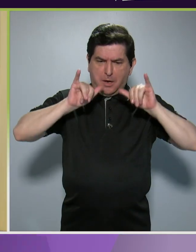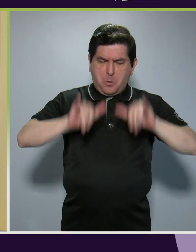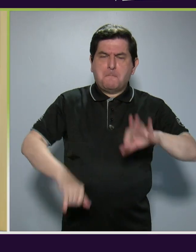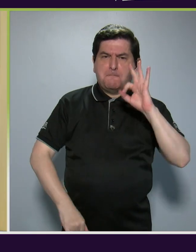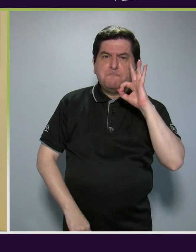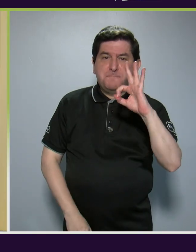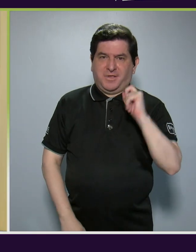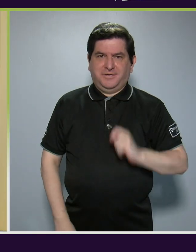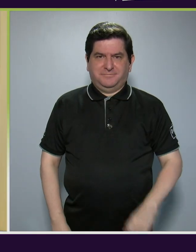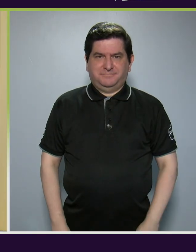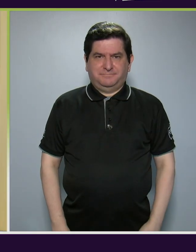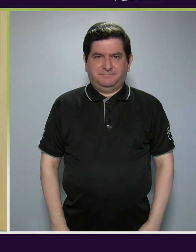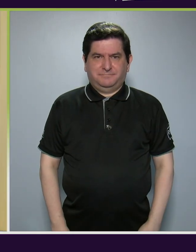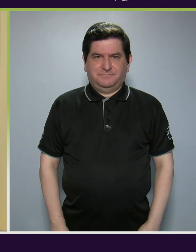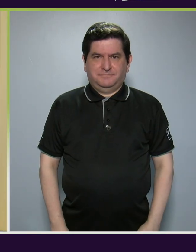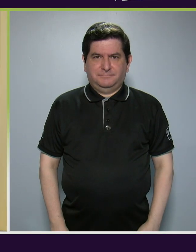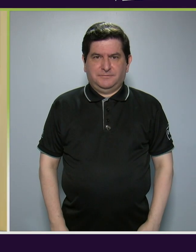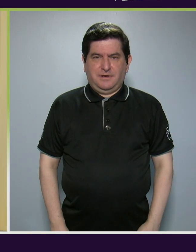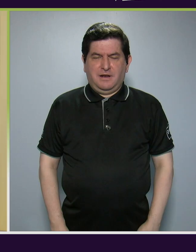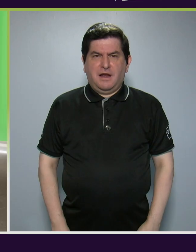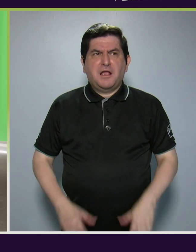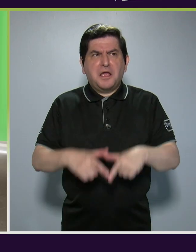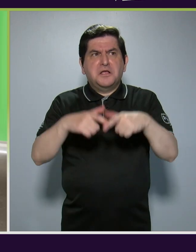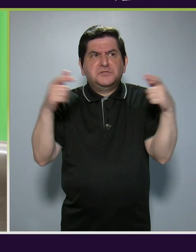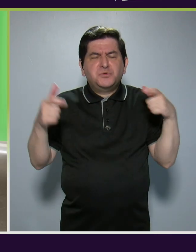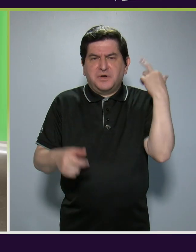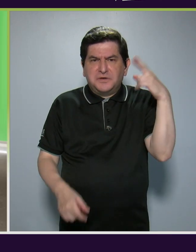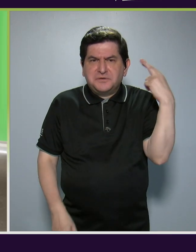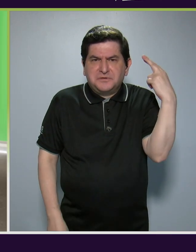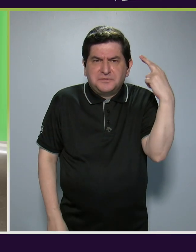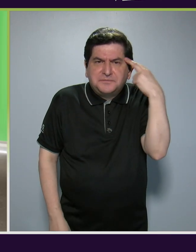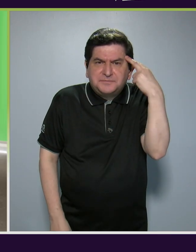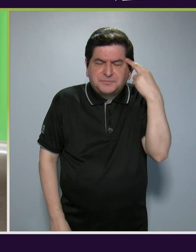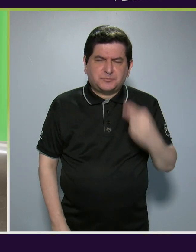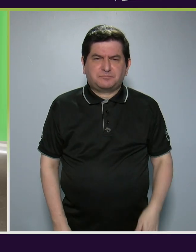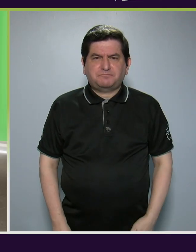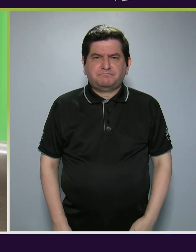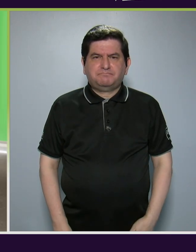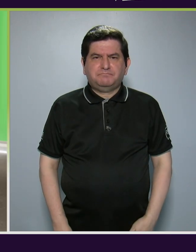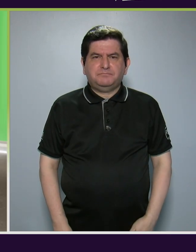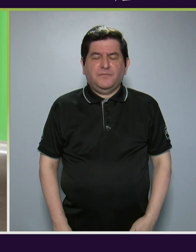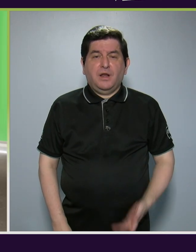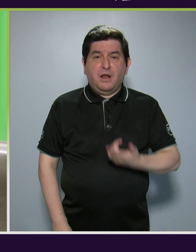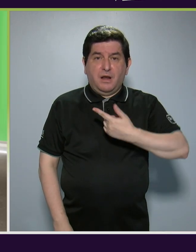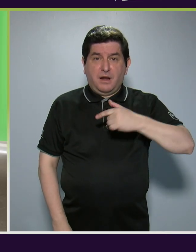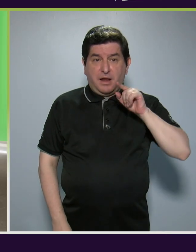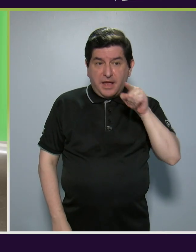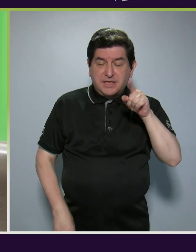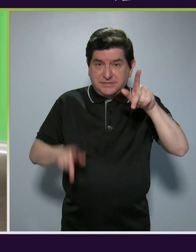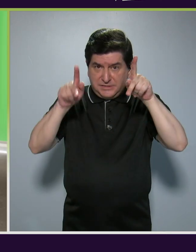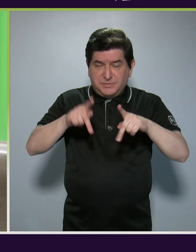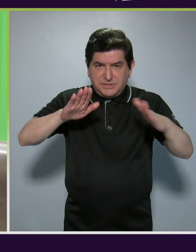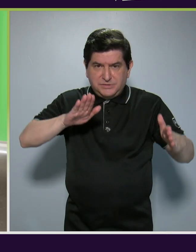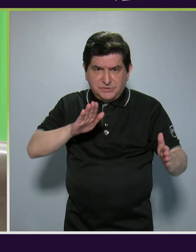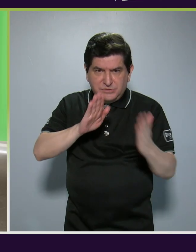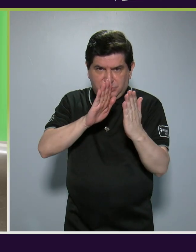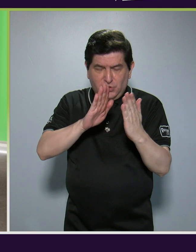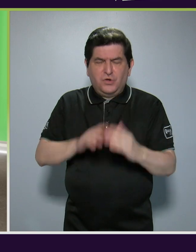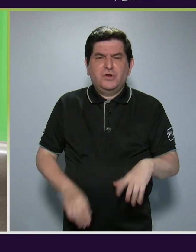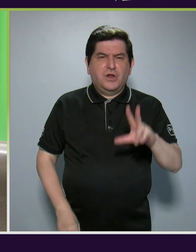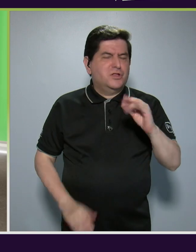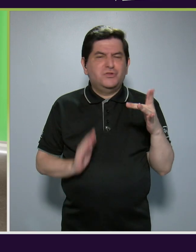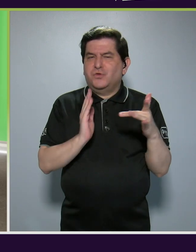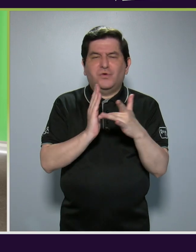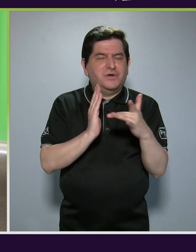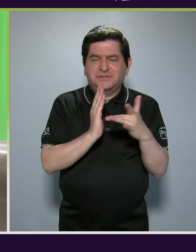bien. Y eso se debe en gran mayoría a que tal vez la exposición que hemos tenido, y no es un tema